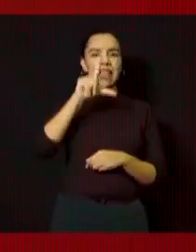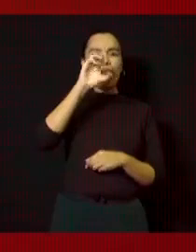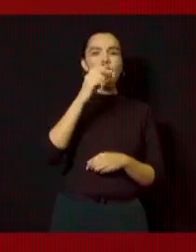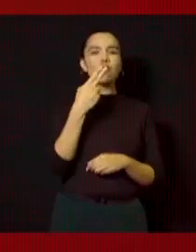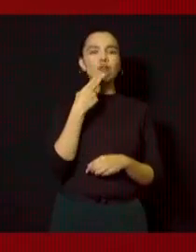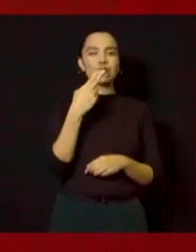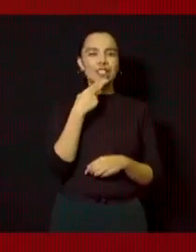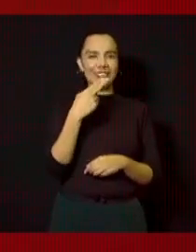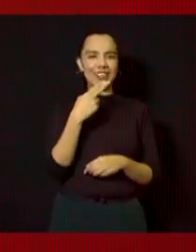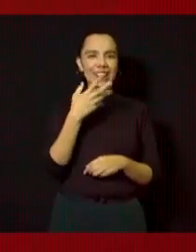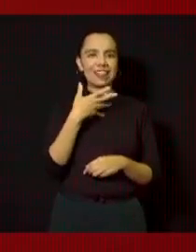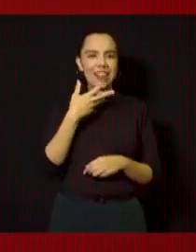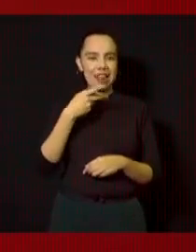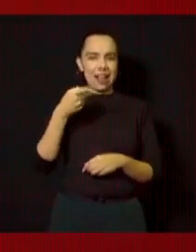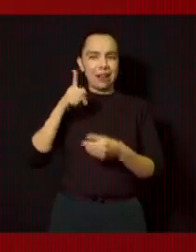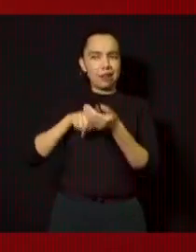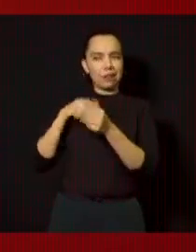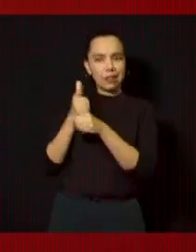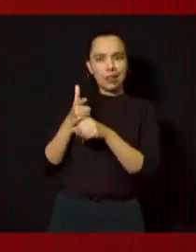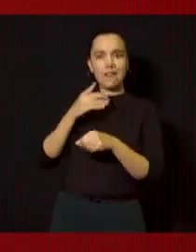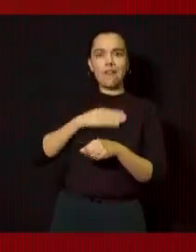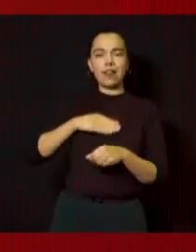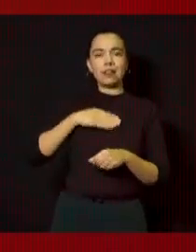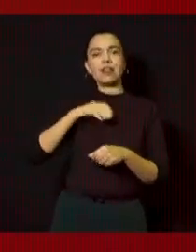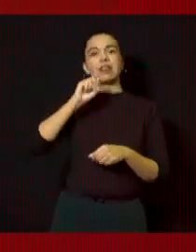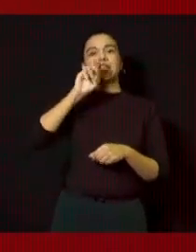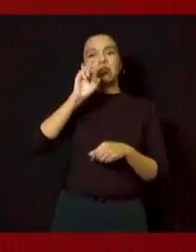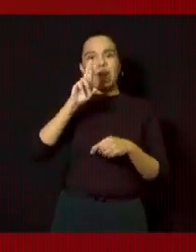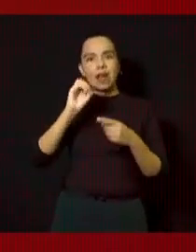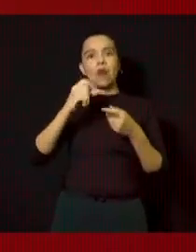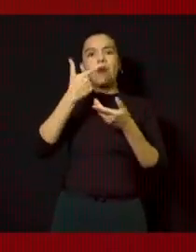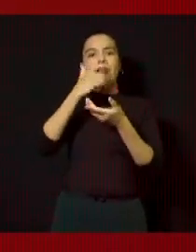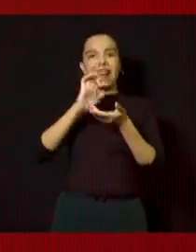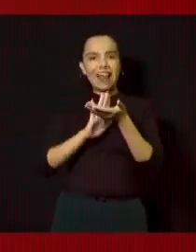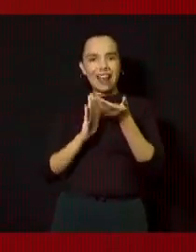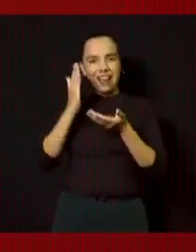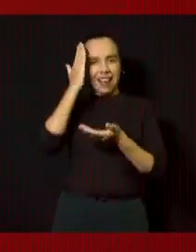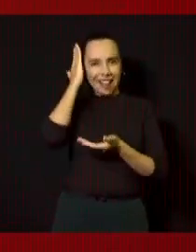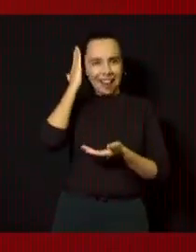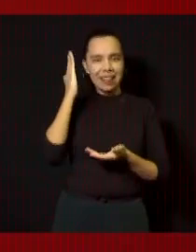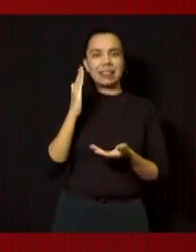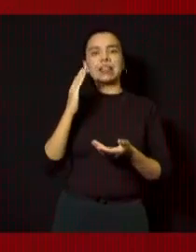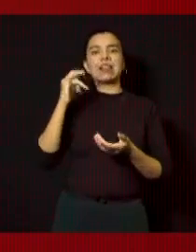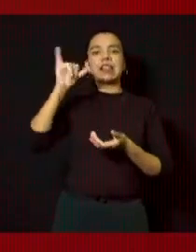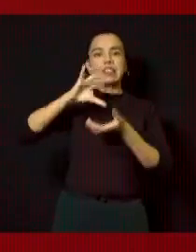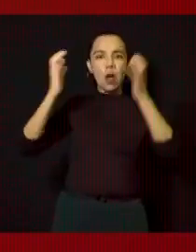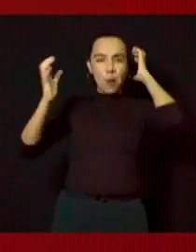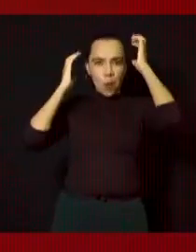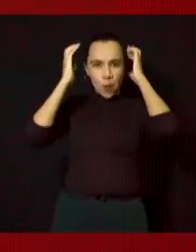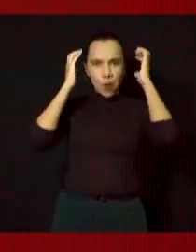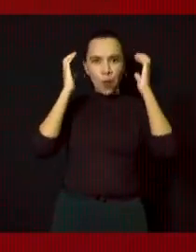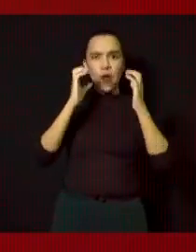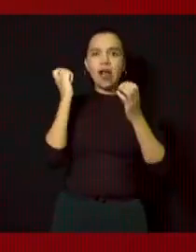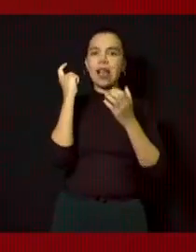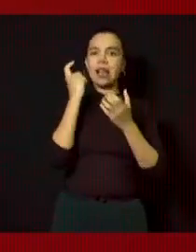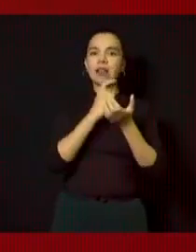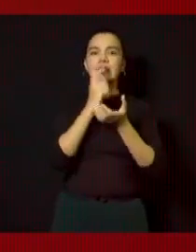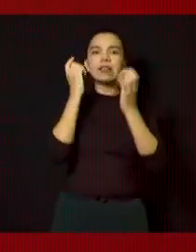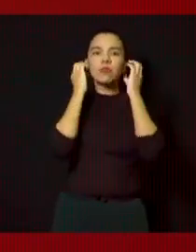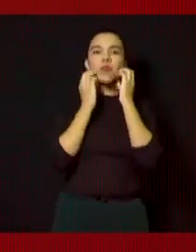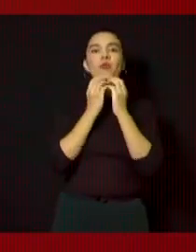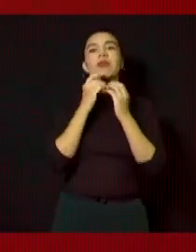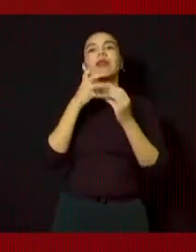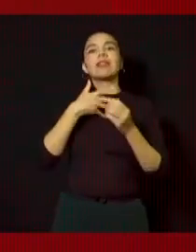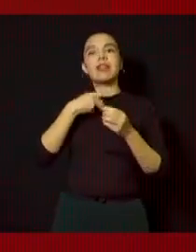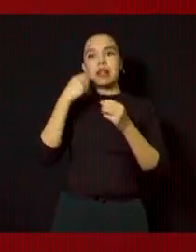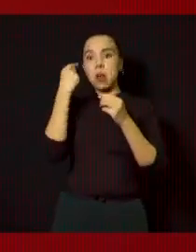Leo tiene en su baño el suero, la gel, el shampoo, por supuesto, la espuma, el contorno de ojos, el suero contorno de ojos,